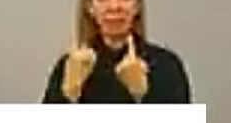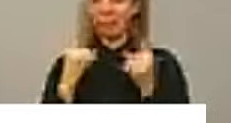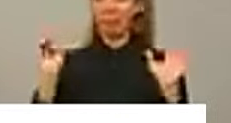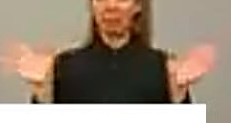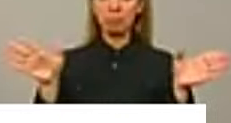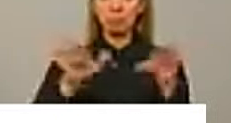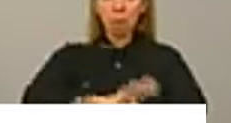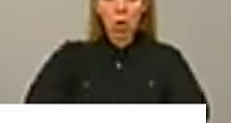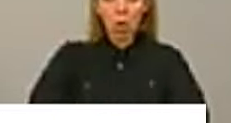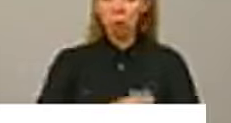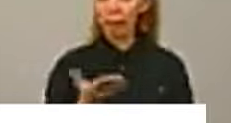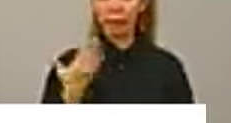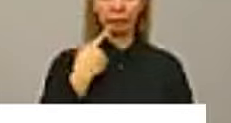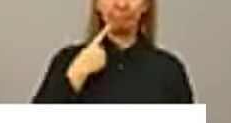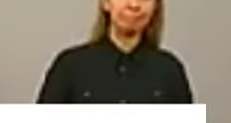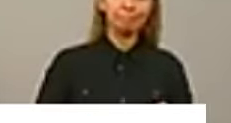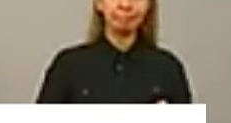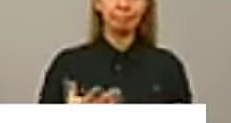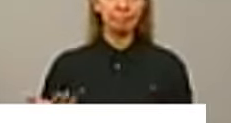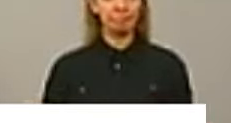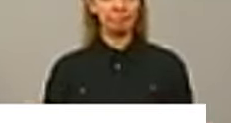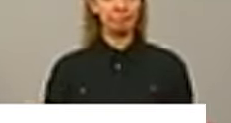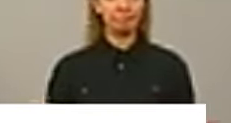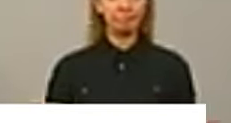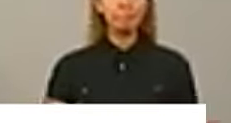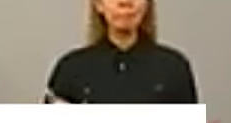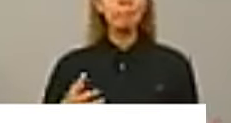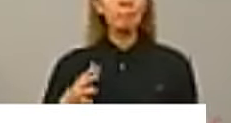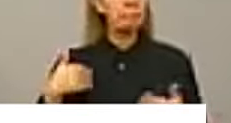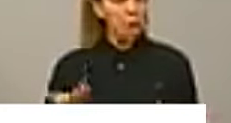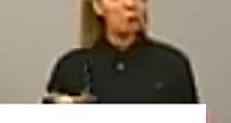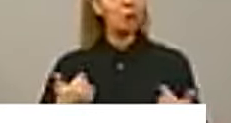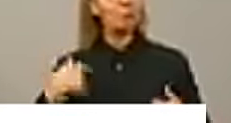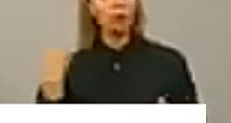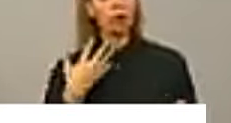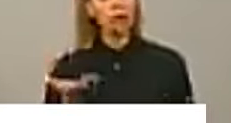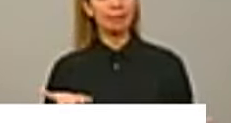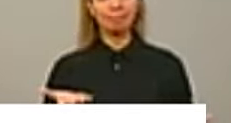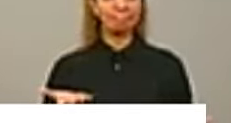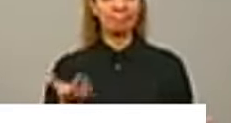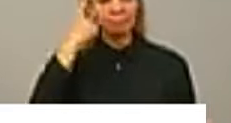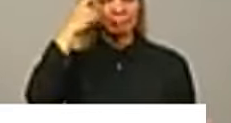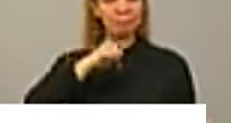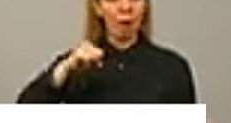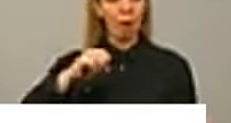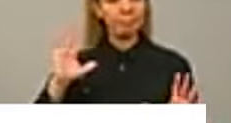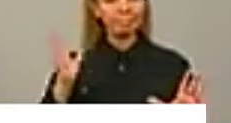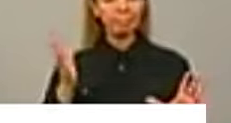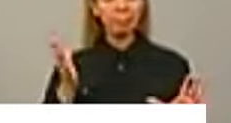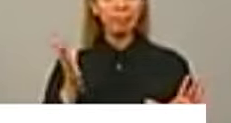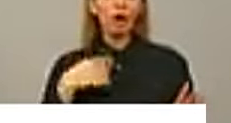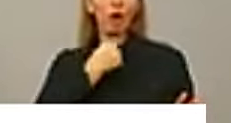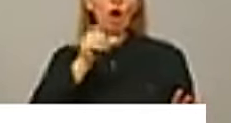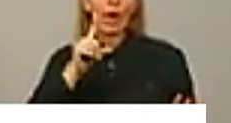distinta a lo que ocurrió ayer. Por lo tanto, dejamos que no tratamos de no polemizar y de no